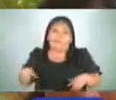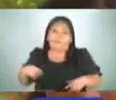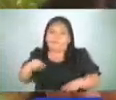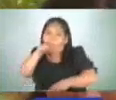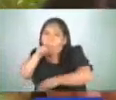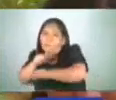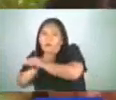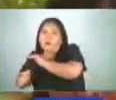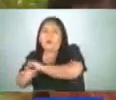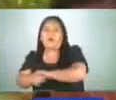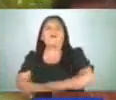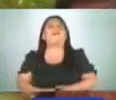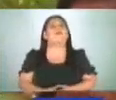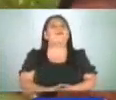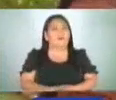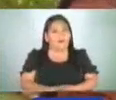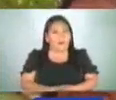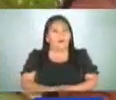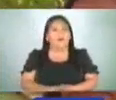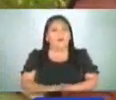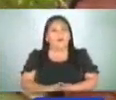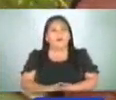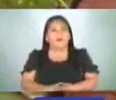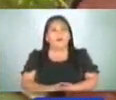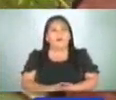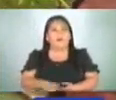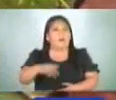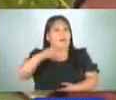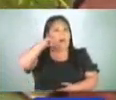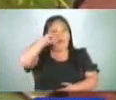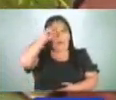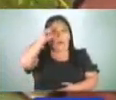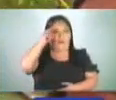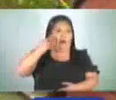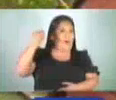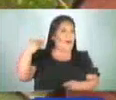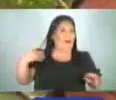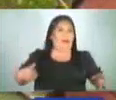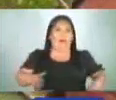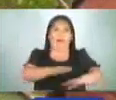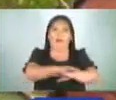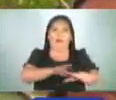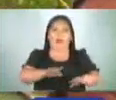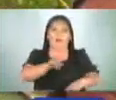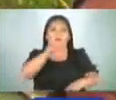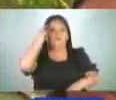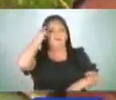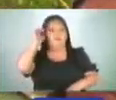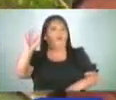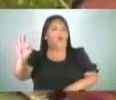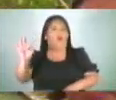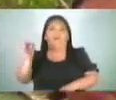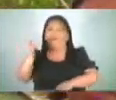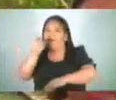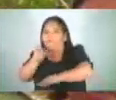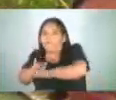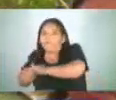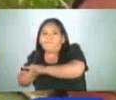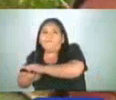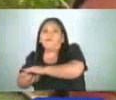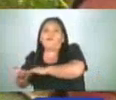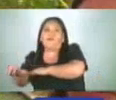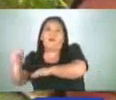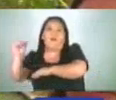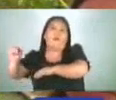Sí, por falta de trabajo en un pasado les tocó viajar, ir a hacer su vida en